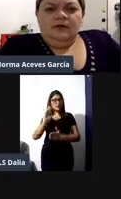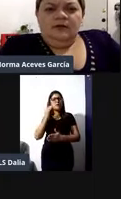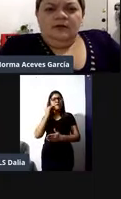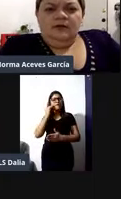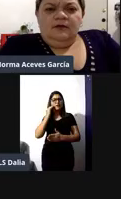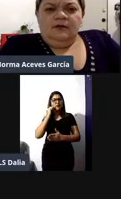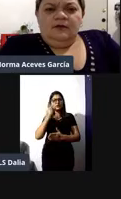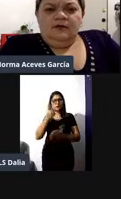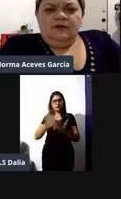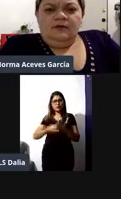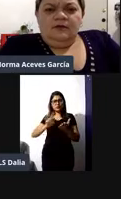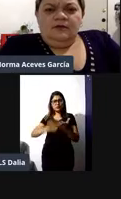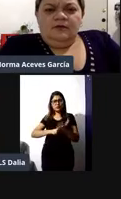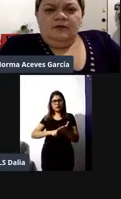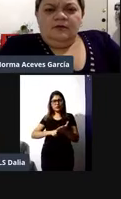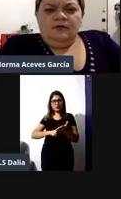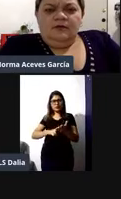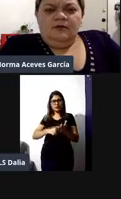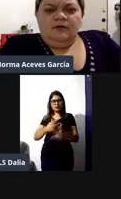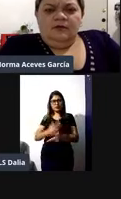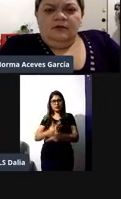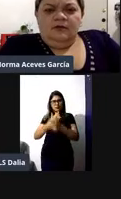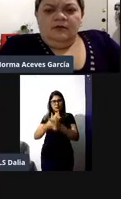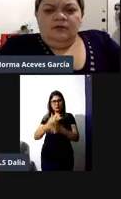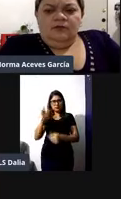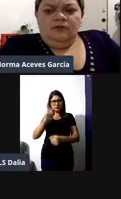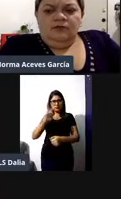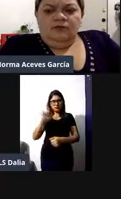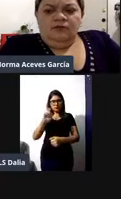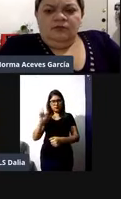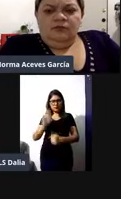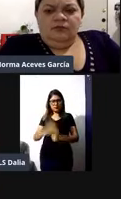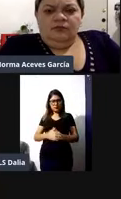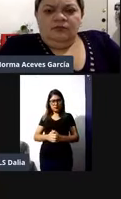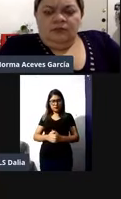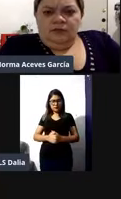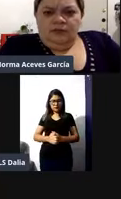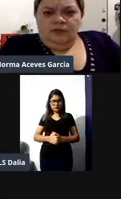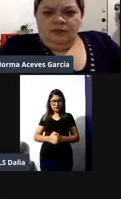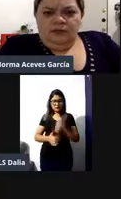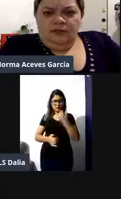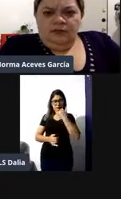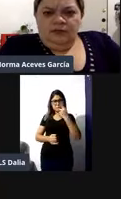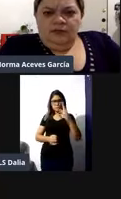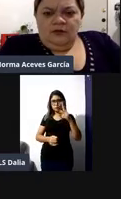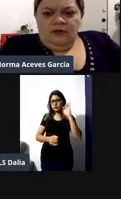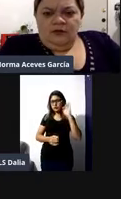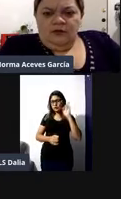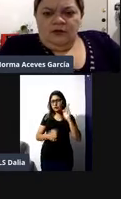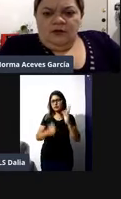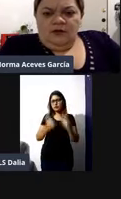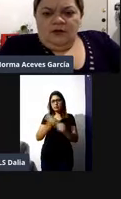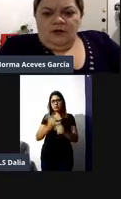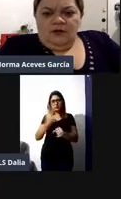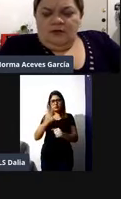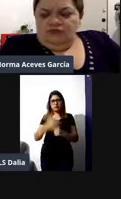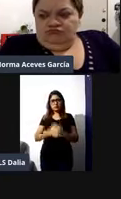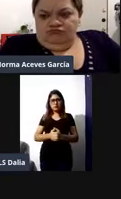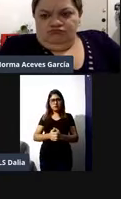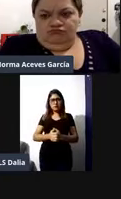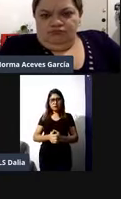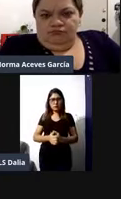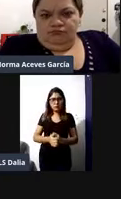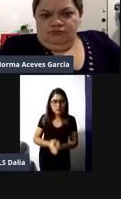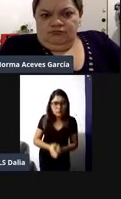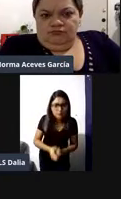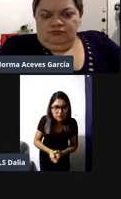recibiendo dos llamadas de audio, entonces su audio se está escuchando con ecos. Por ahí, no sé si